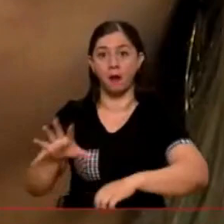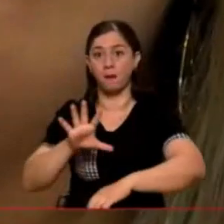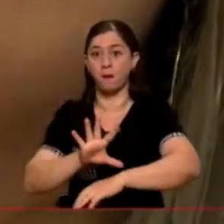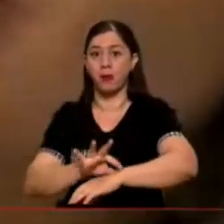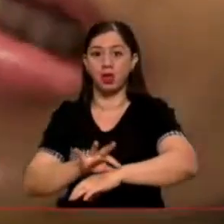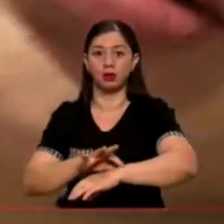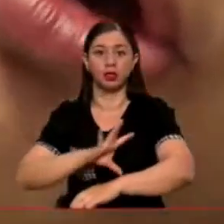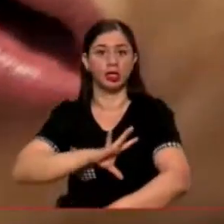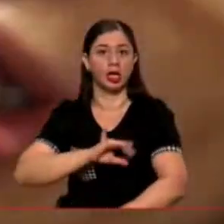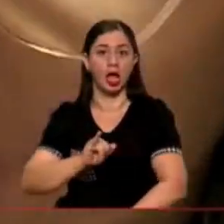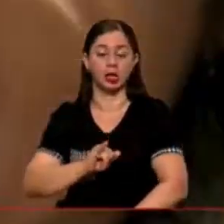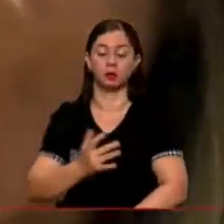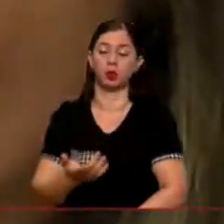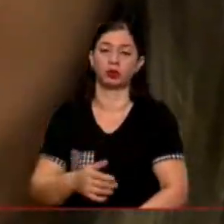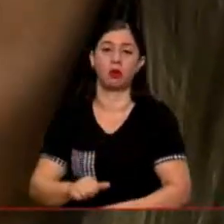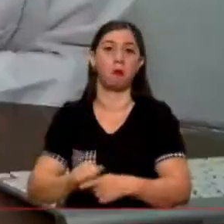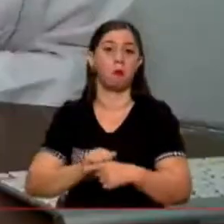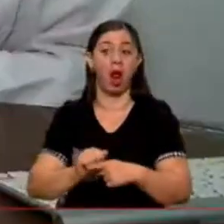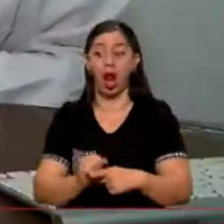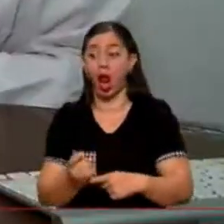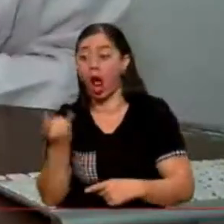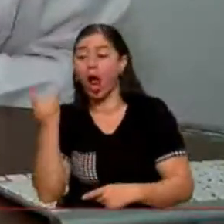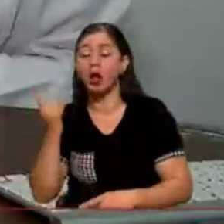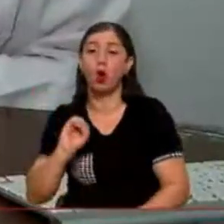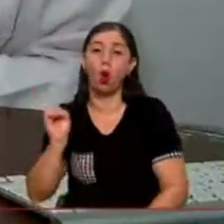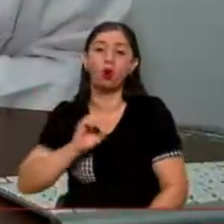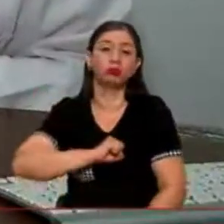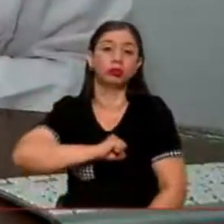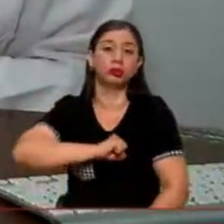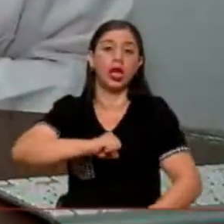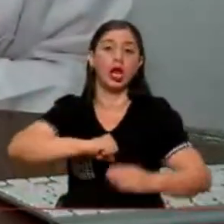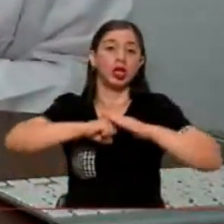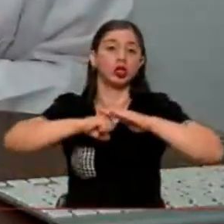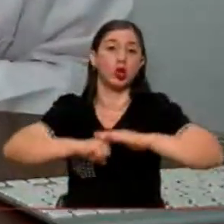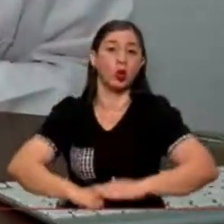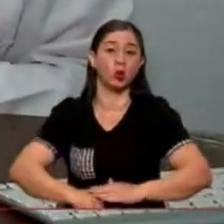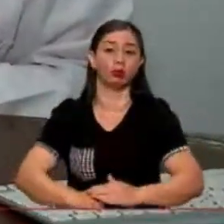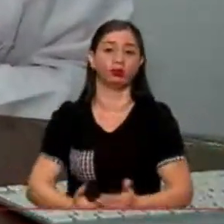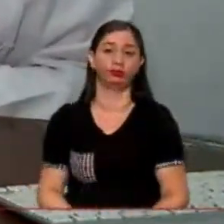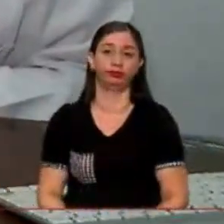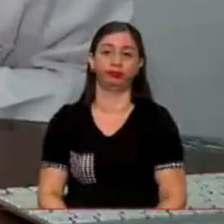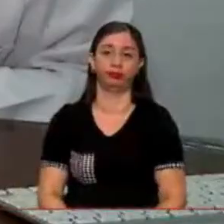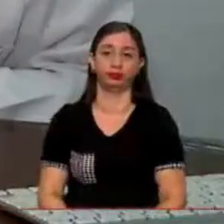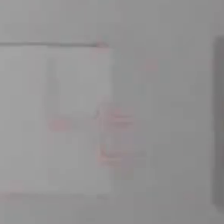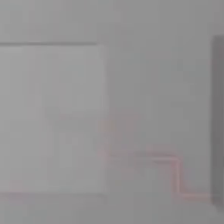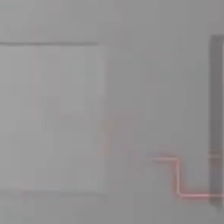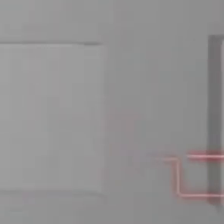de los galenos en Cali por una mala praxis o vulnerar sus derechos a los pacientes.